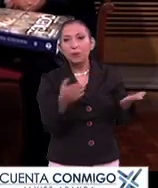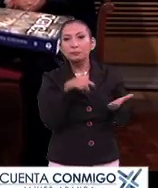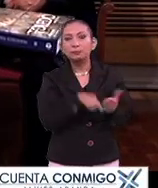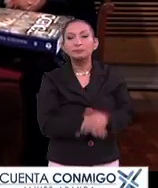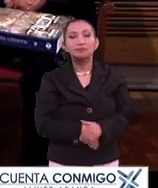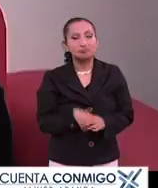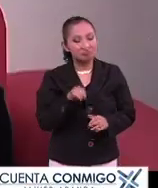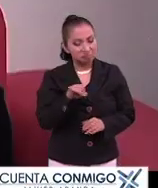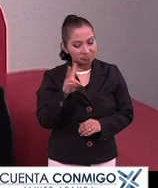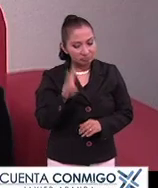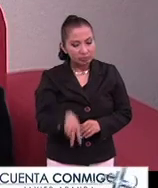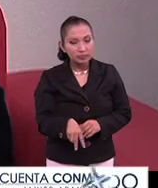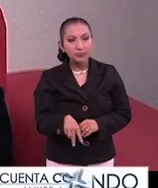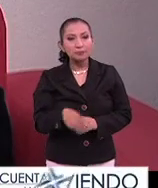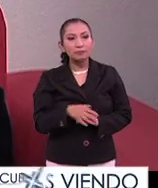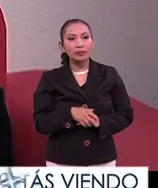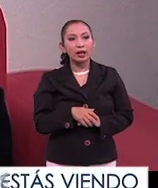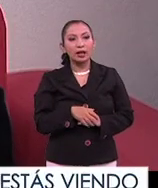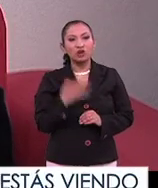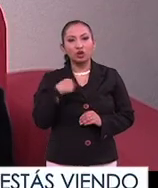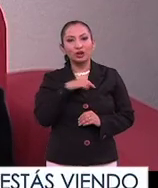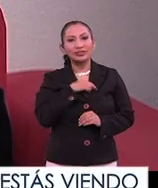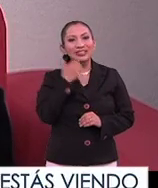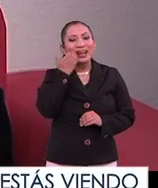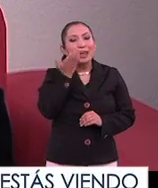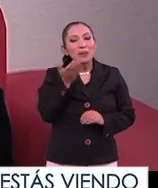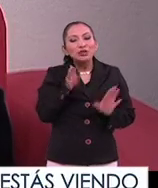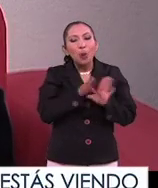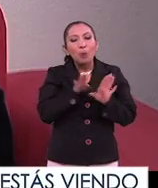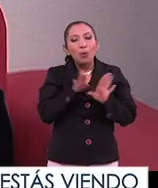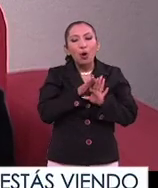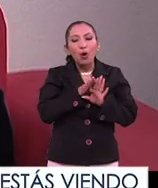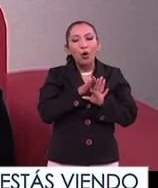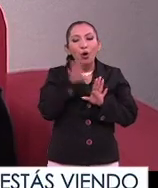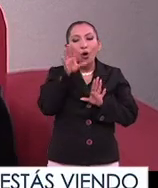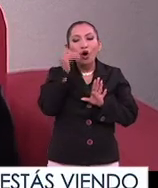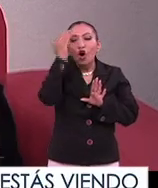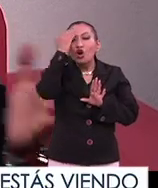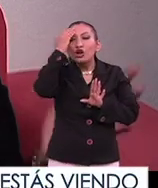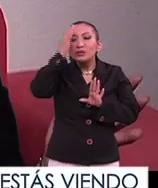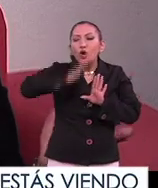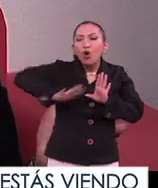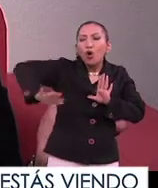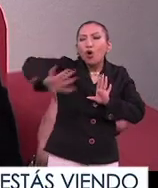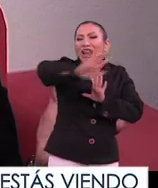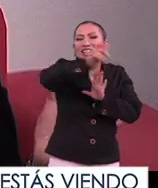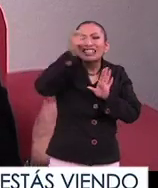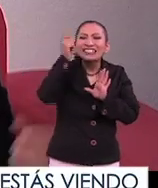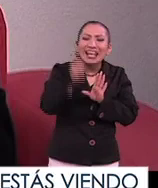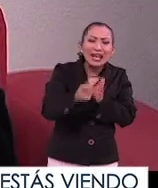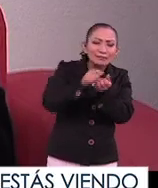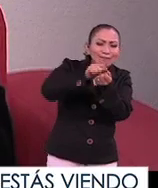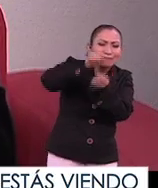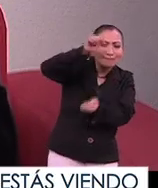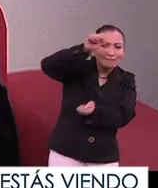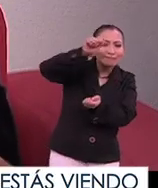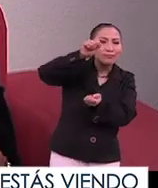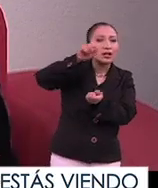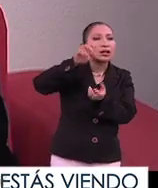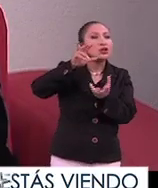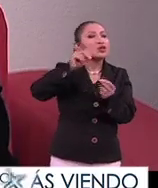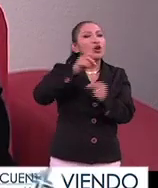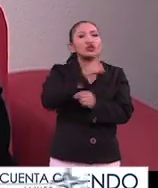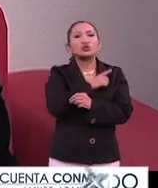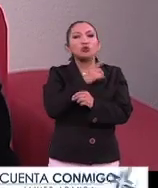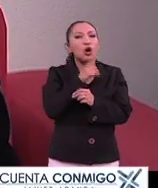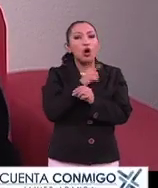de imágenes. Sí, lo que nosotros quisimos hacer es este conocimiento amplio, ¿no? No